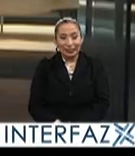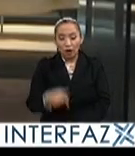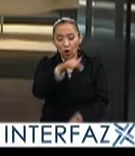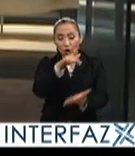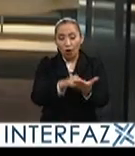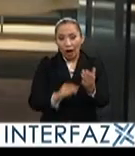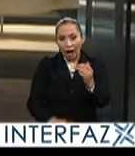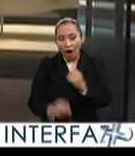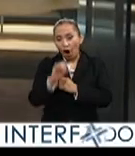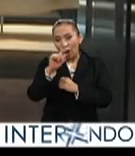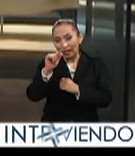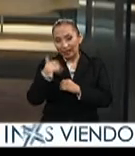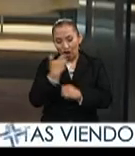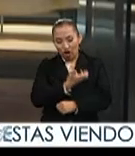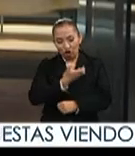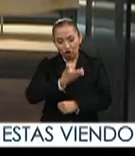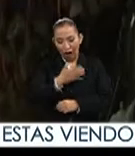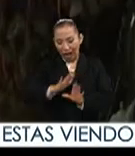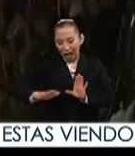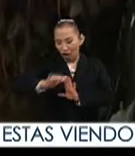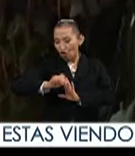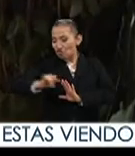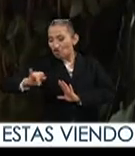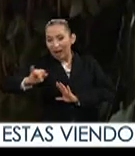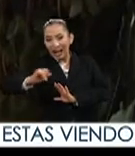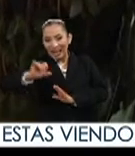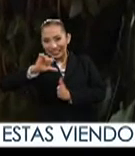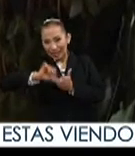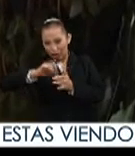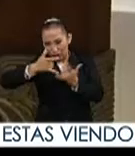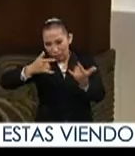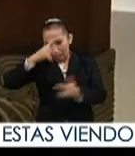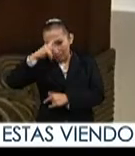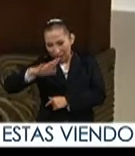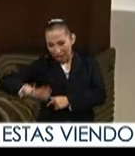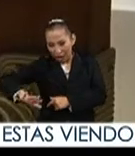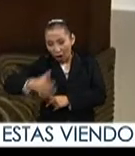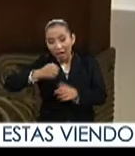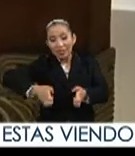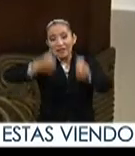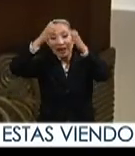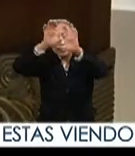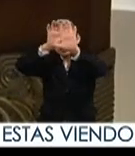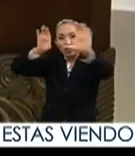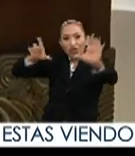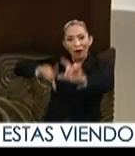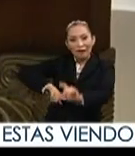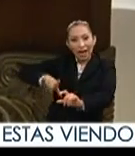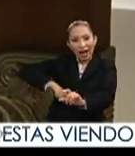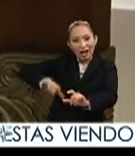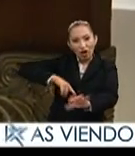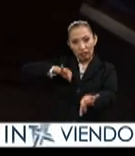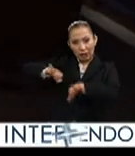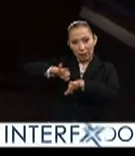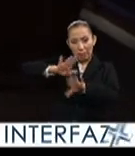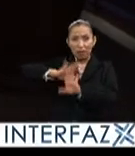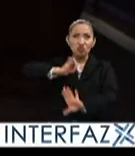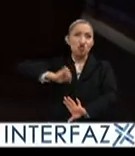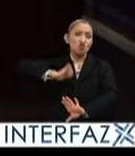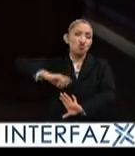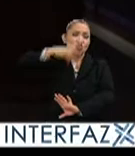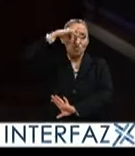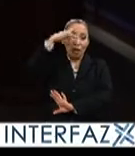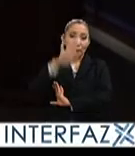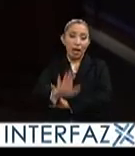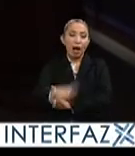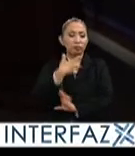Ubicado al oriente de la Plaza de la Constitución, en el centro histórico de la Ciudad de México, el edificio civil y de gobierno en funciones más antiguo de